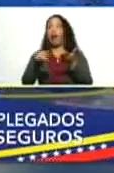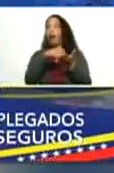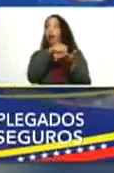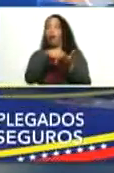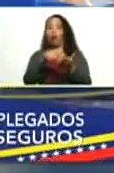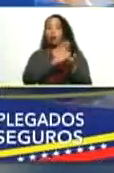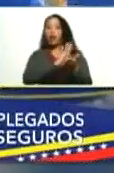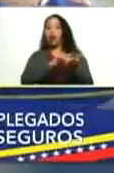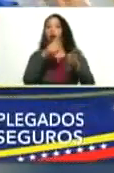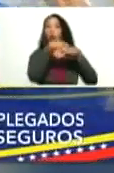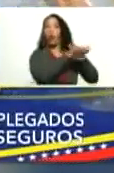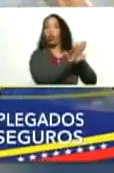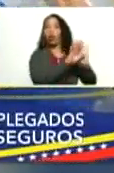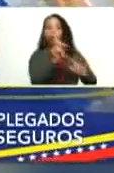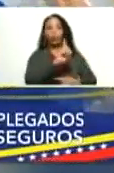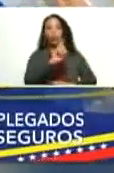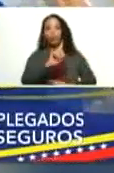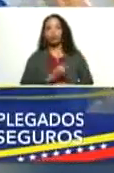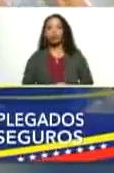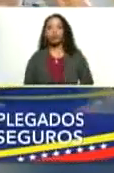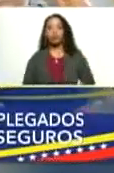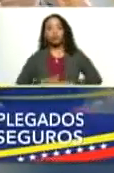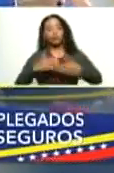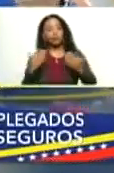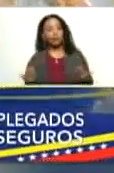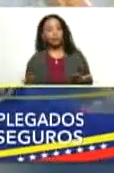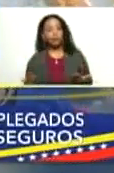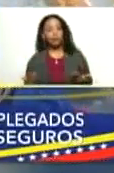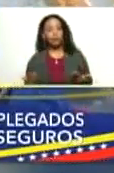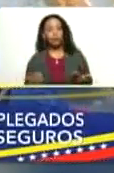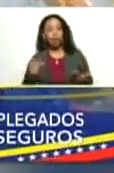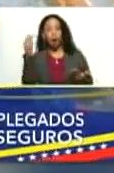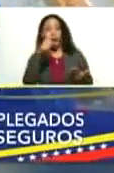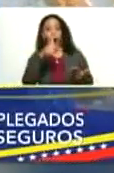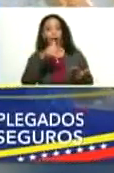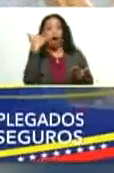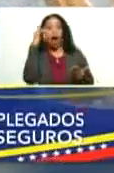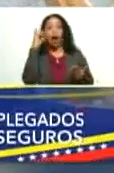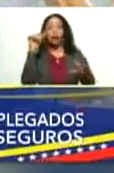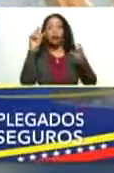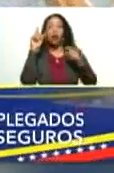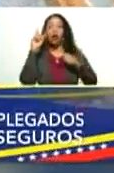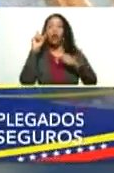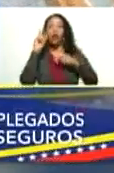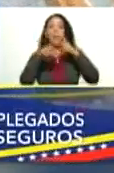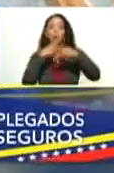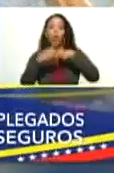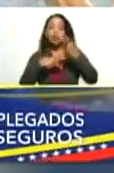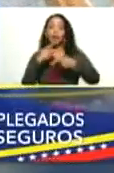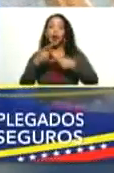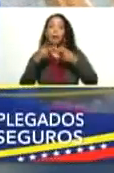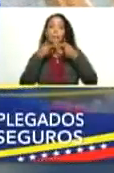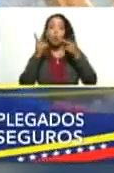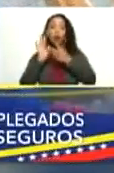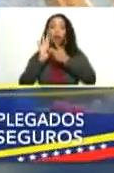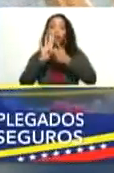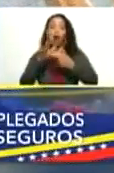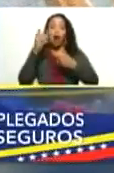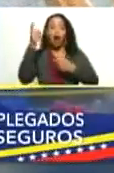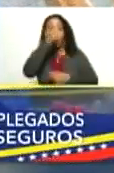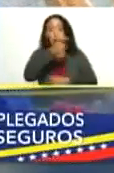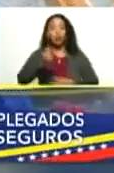muerta en un papel escrito. Así que ahí hay una expresión, hay políticas públicas dirigidas para que la gente